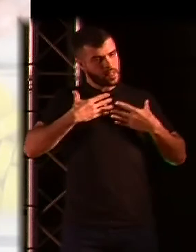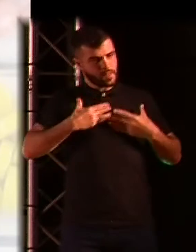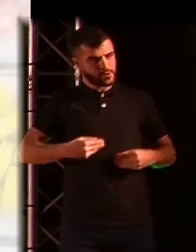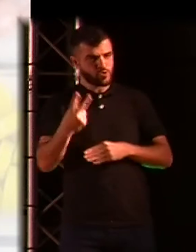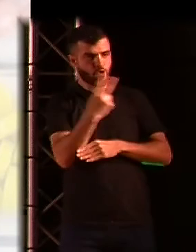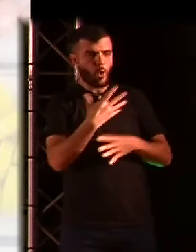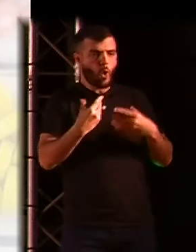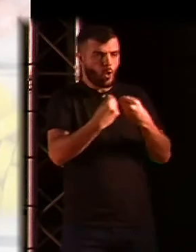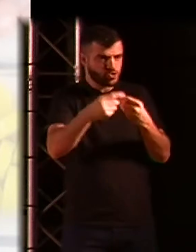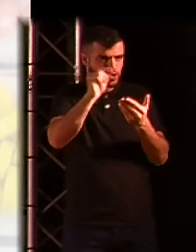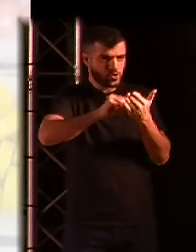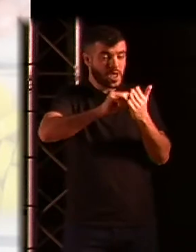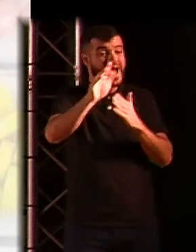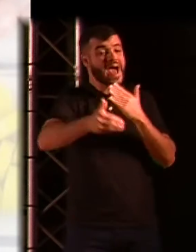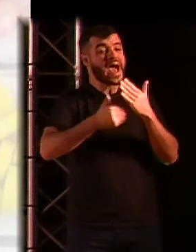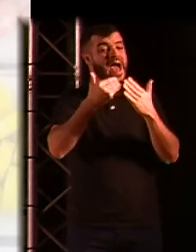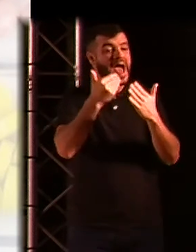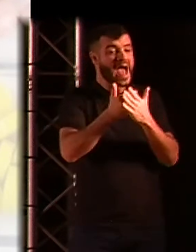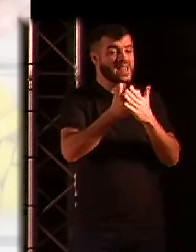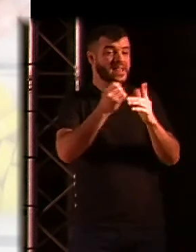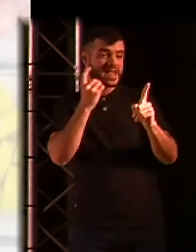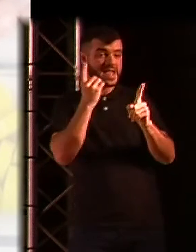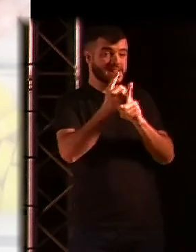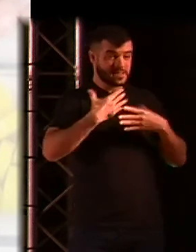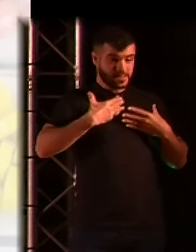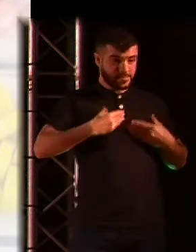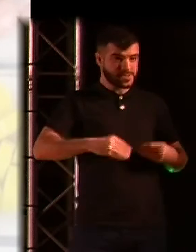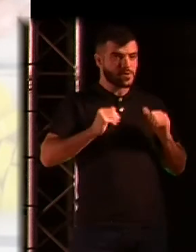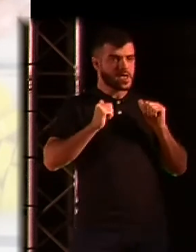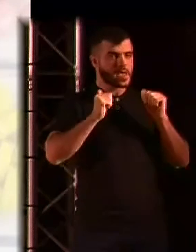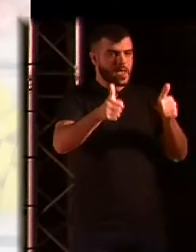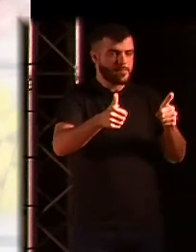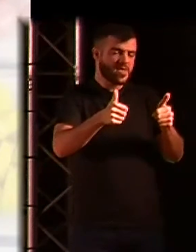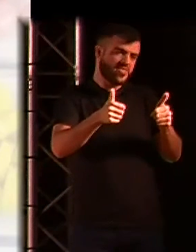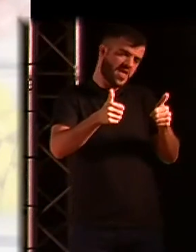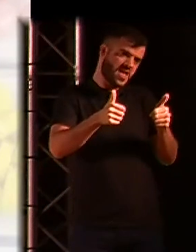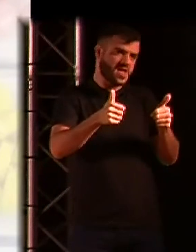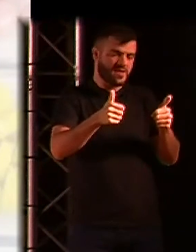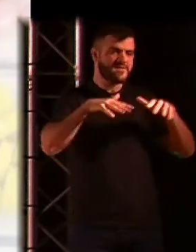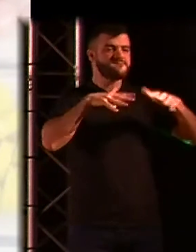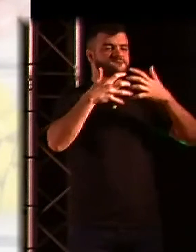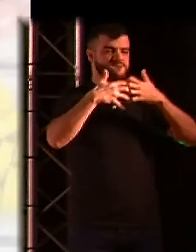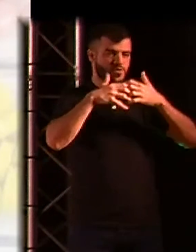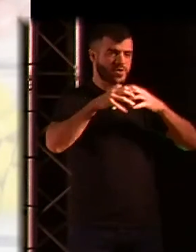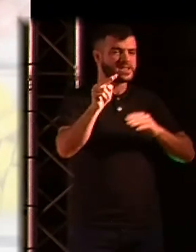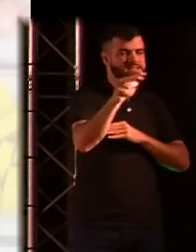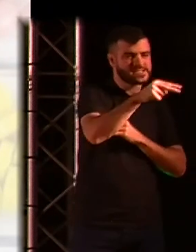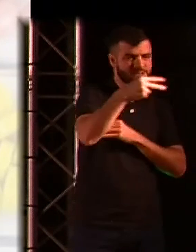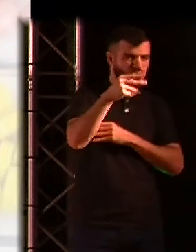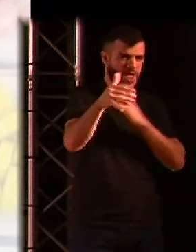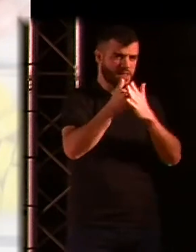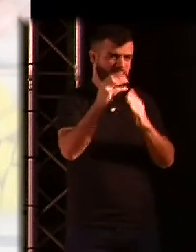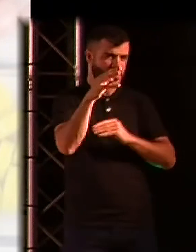hasta que el antidepresivo empiece a hacer el efecto que es entre la segunda y la cuarta semana y ahí se empieza la retirada de la